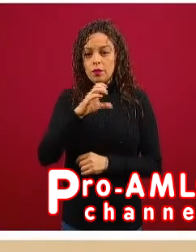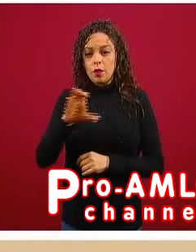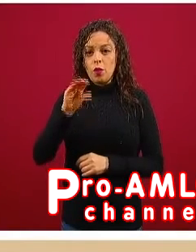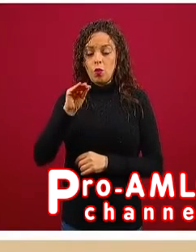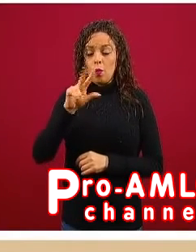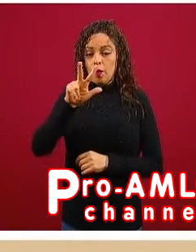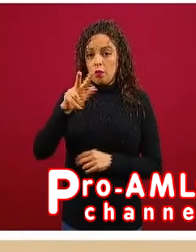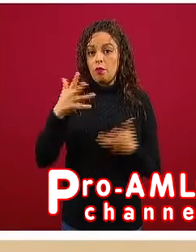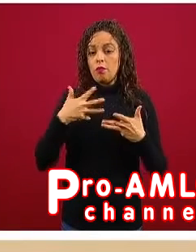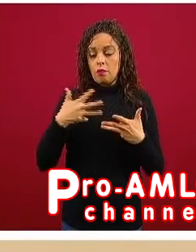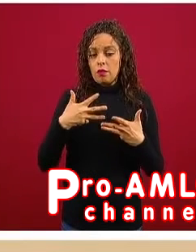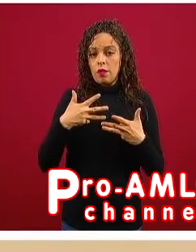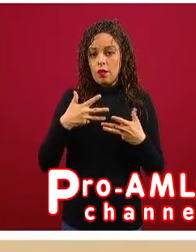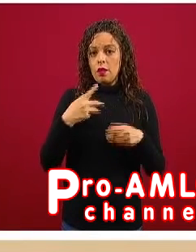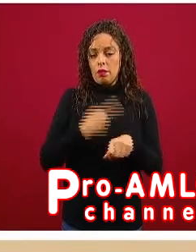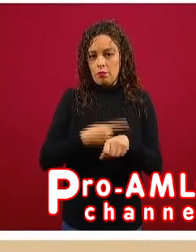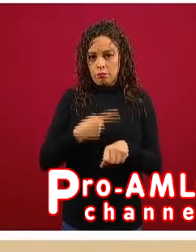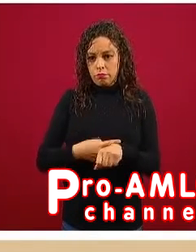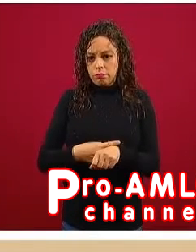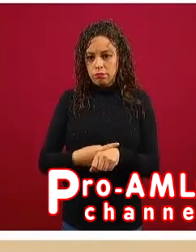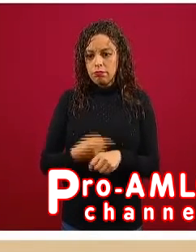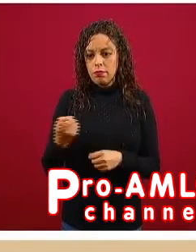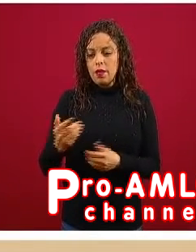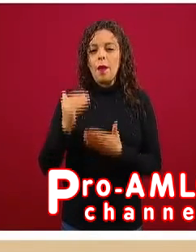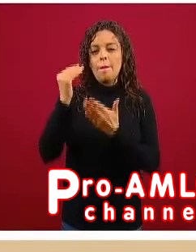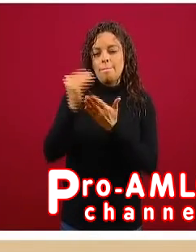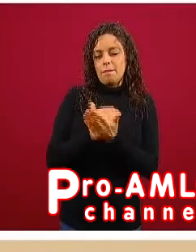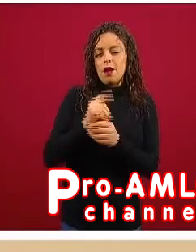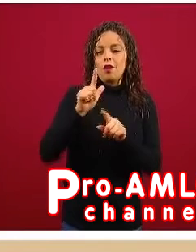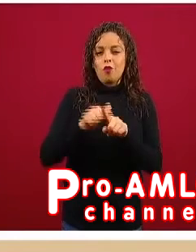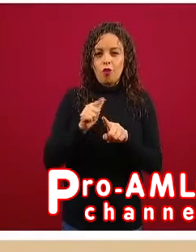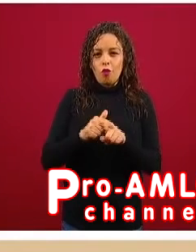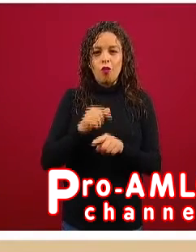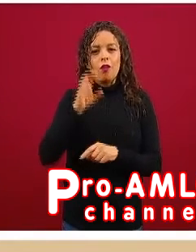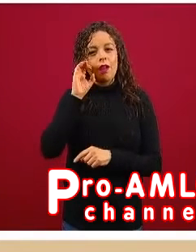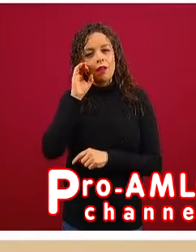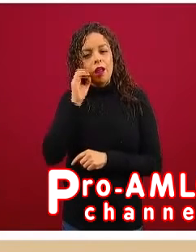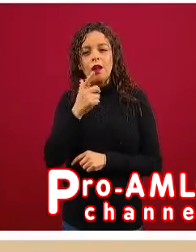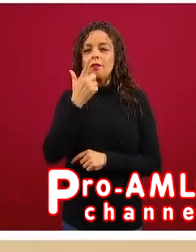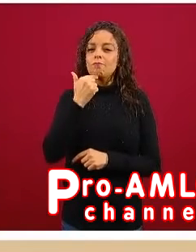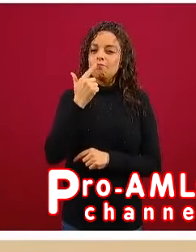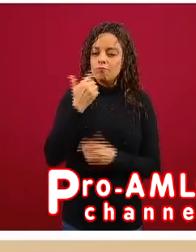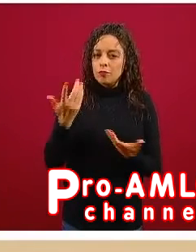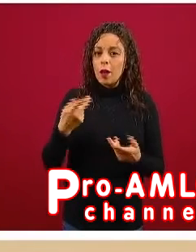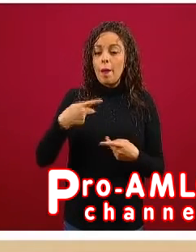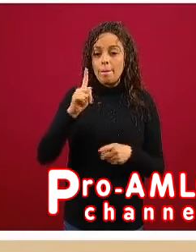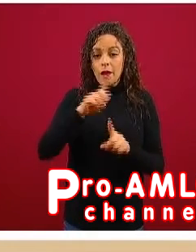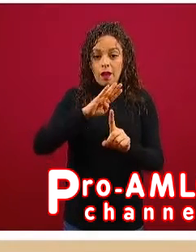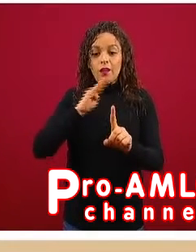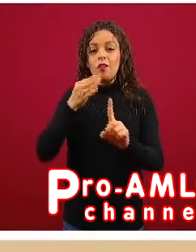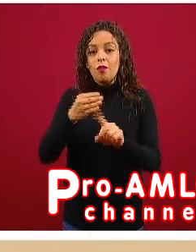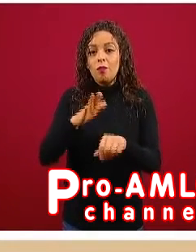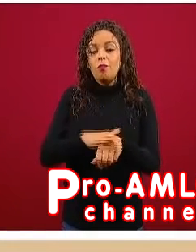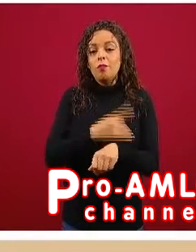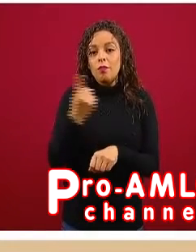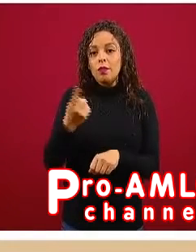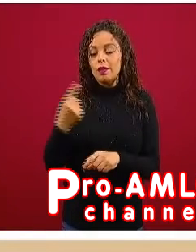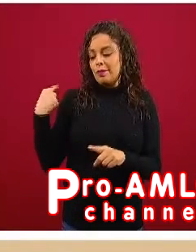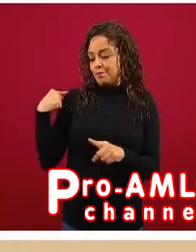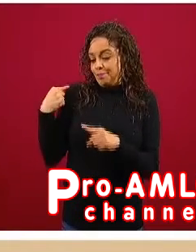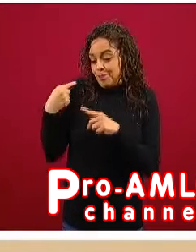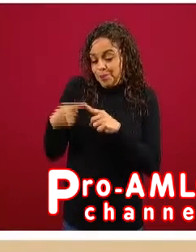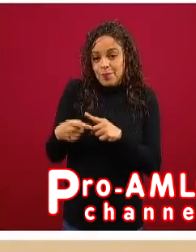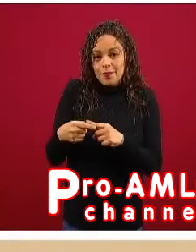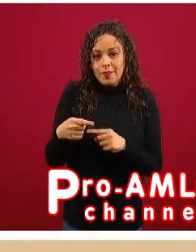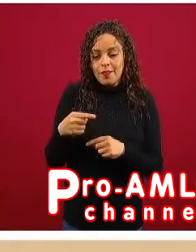4.798 casos. Aquí vemos, lógicamente, menos colores naranjas, menos colores rojos, pero es porque estamos enfocados a los últimos 14 días,